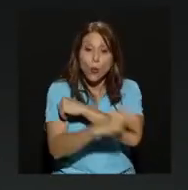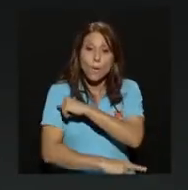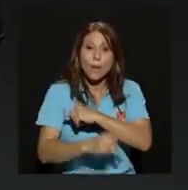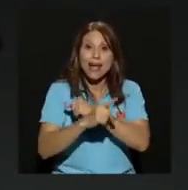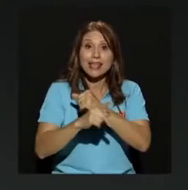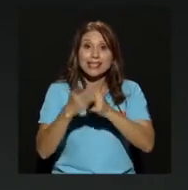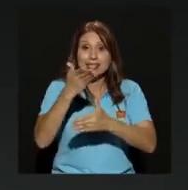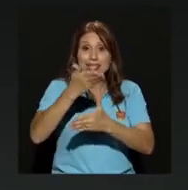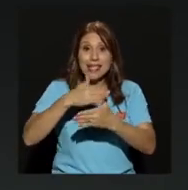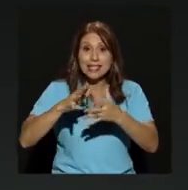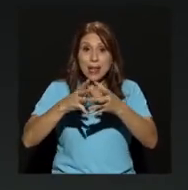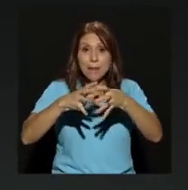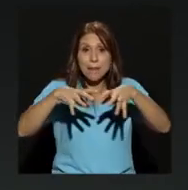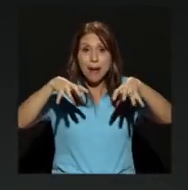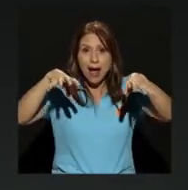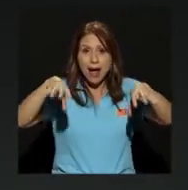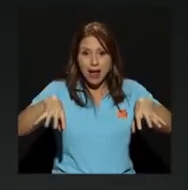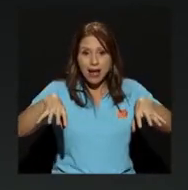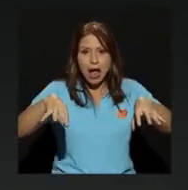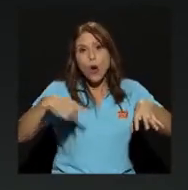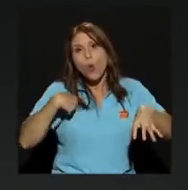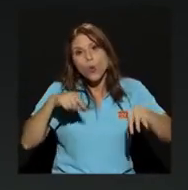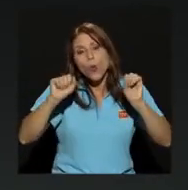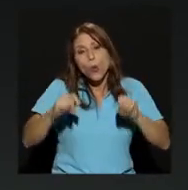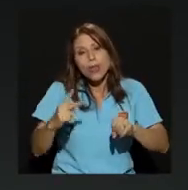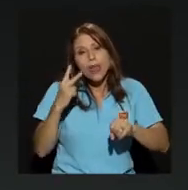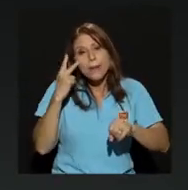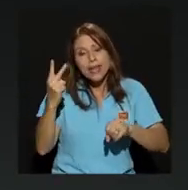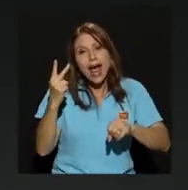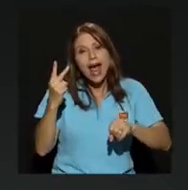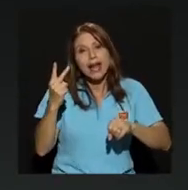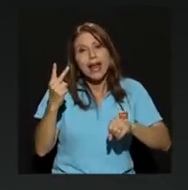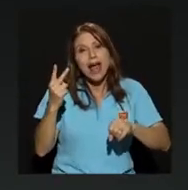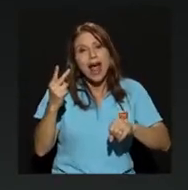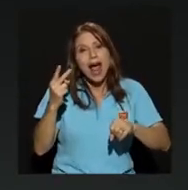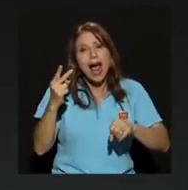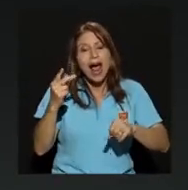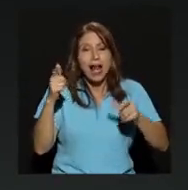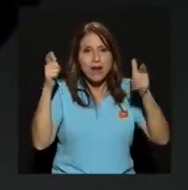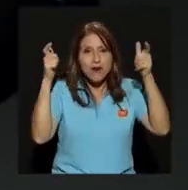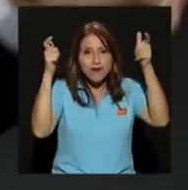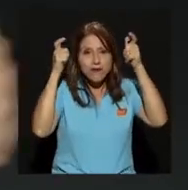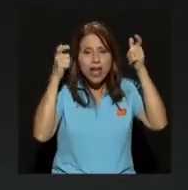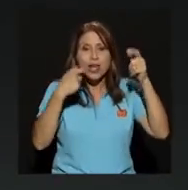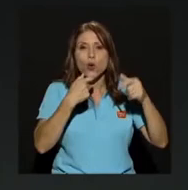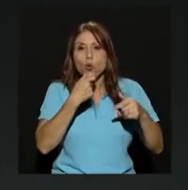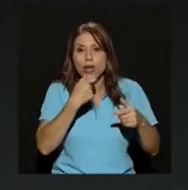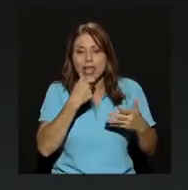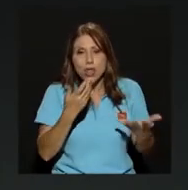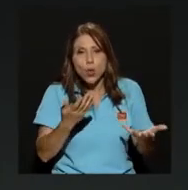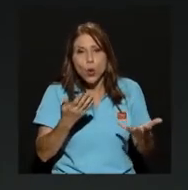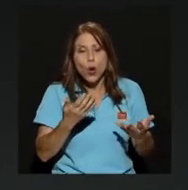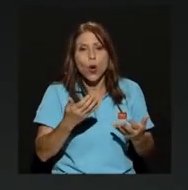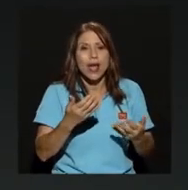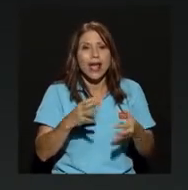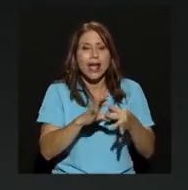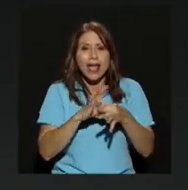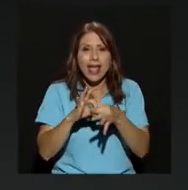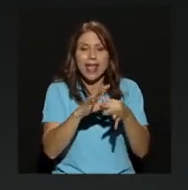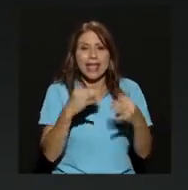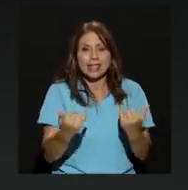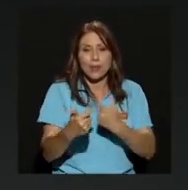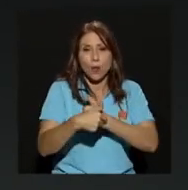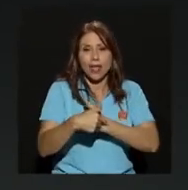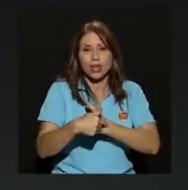podría mirar al reino unido en este momento podría el